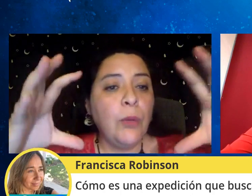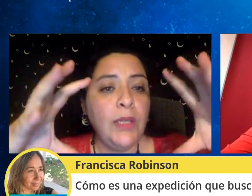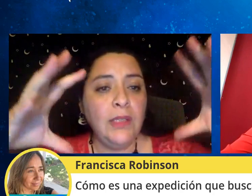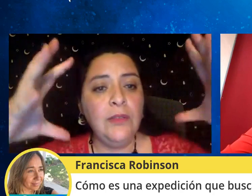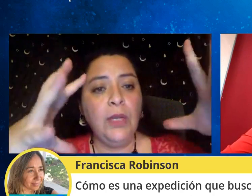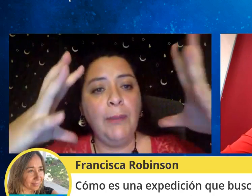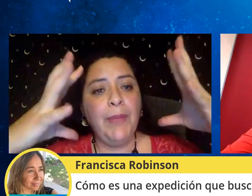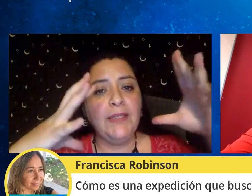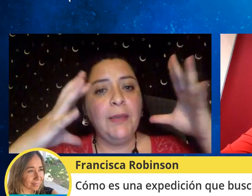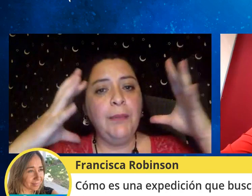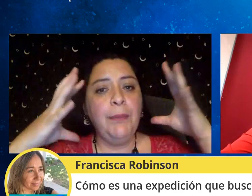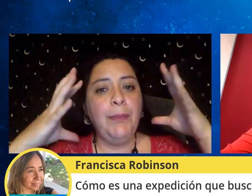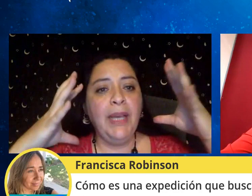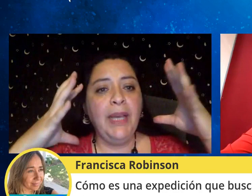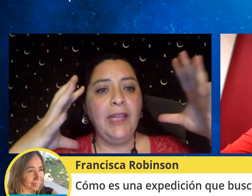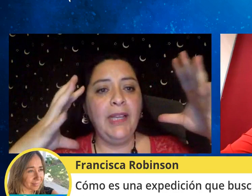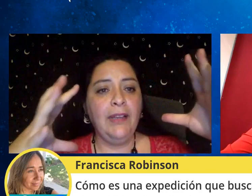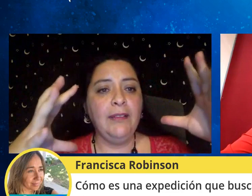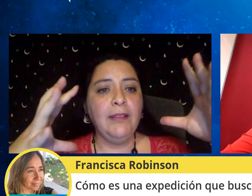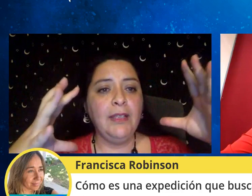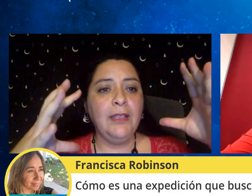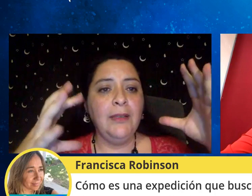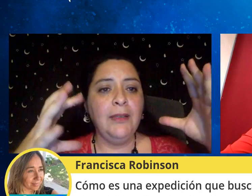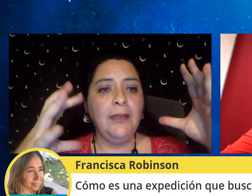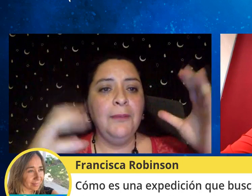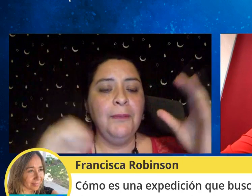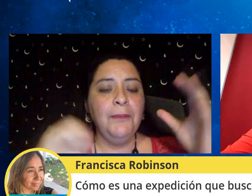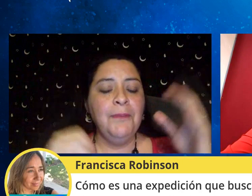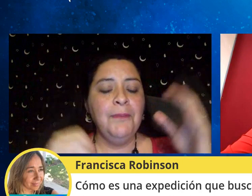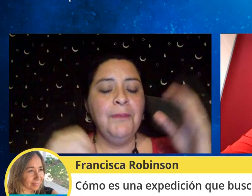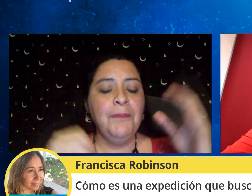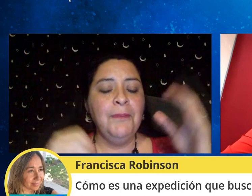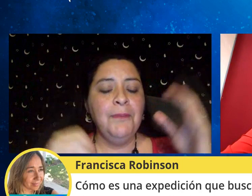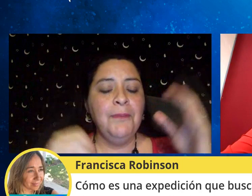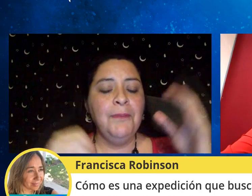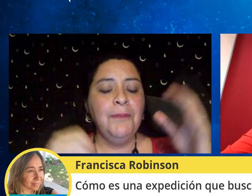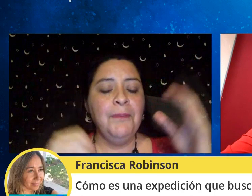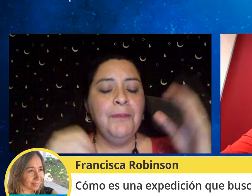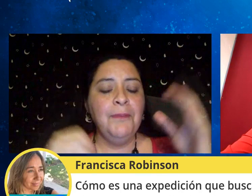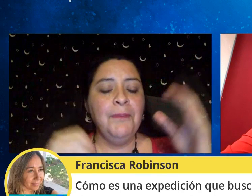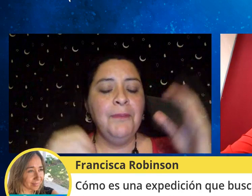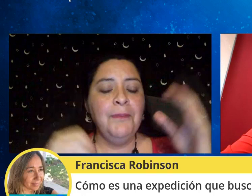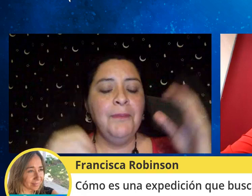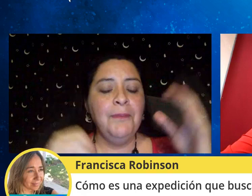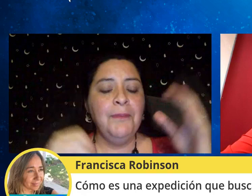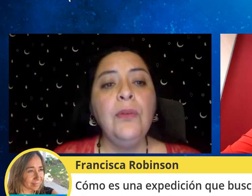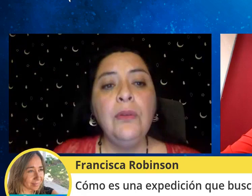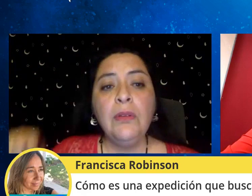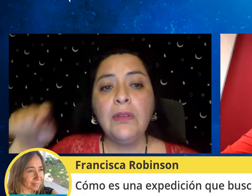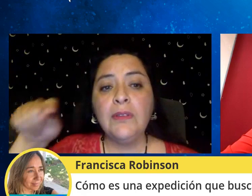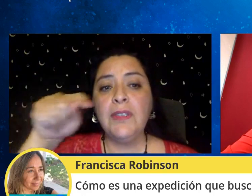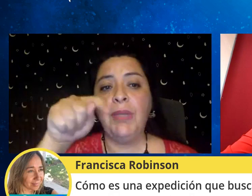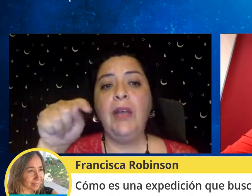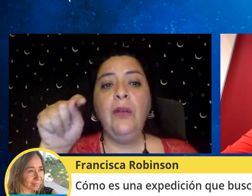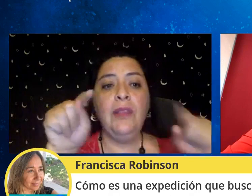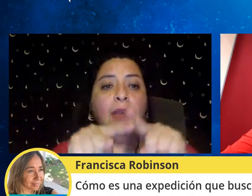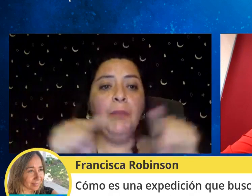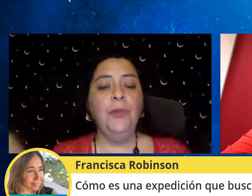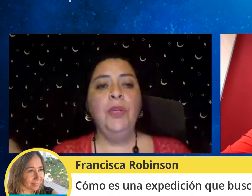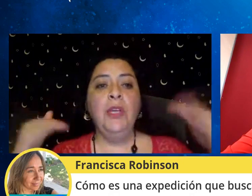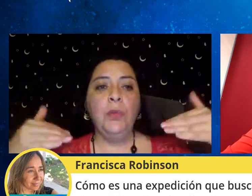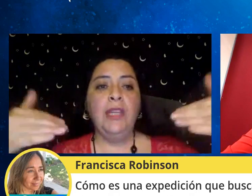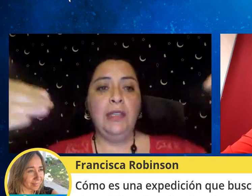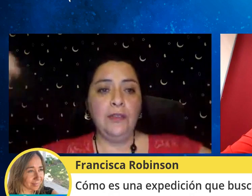entonces lo que encuentran son las masas más grandes. Nosotros caminamos, separados 10 metros cada